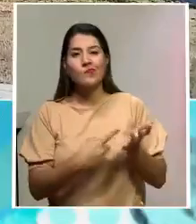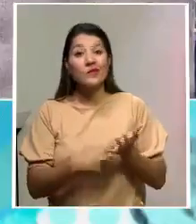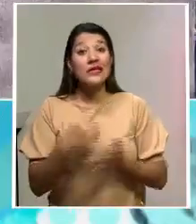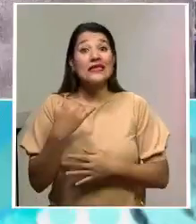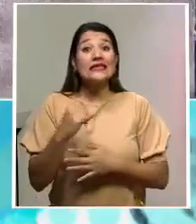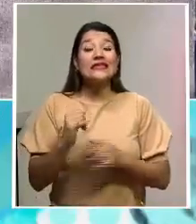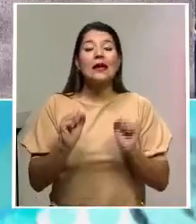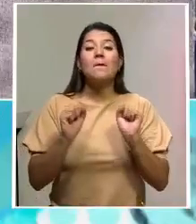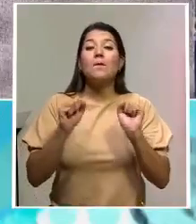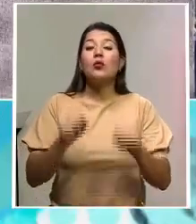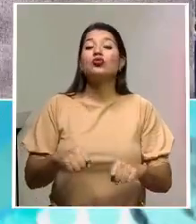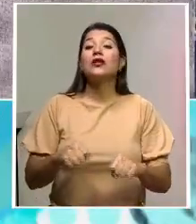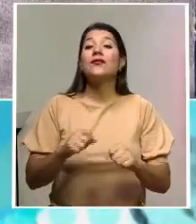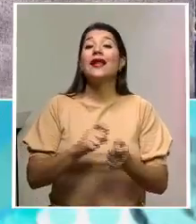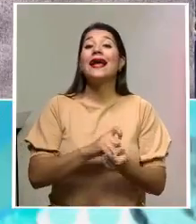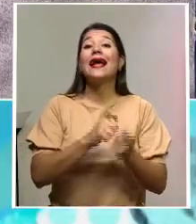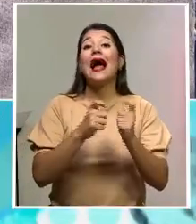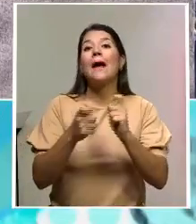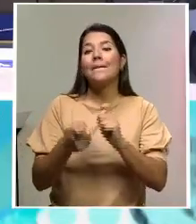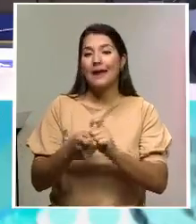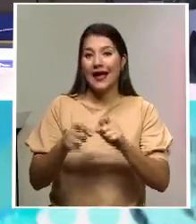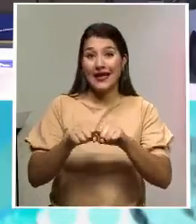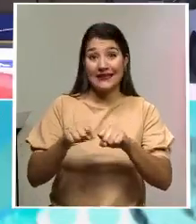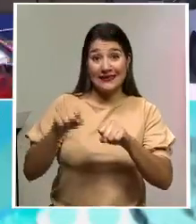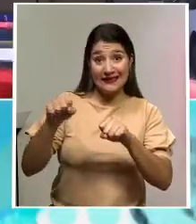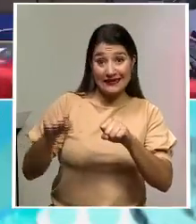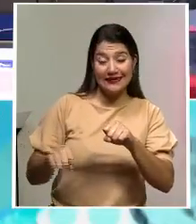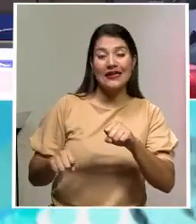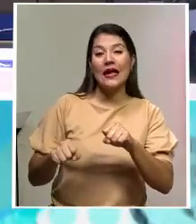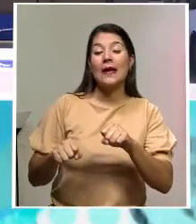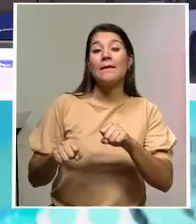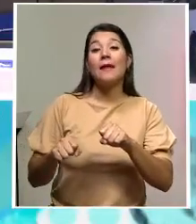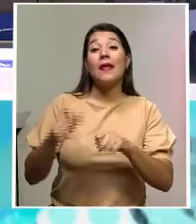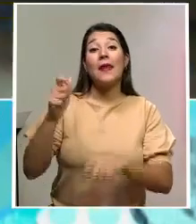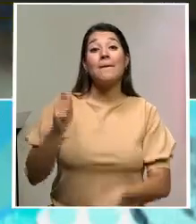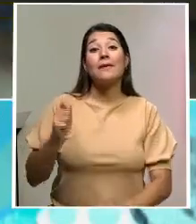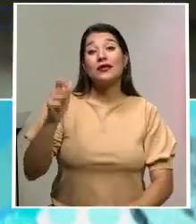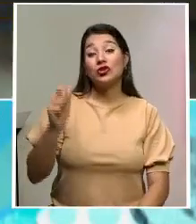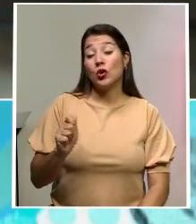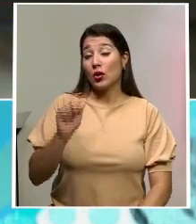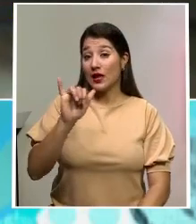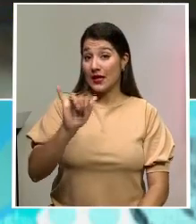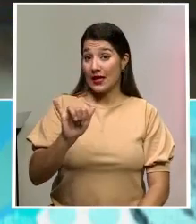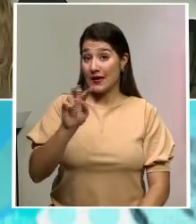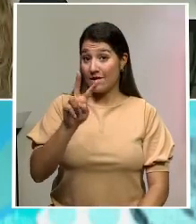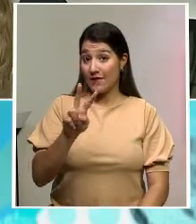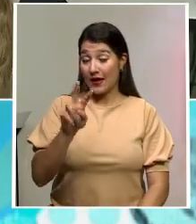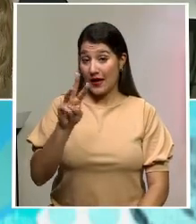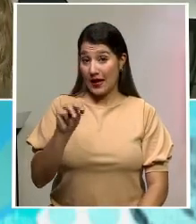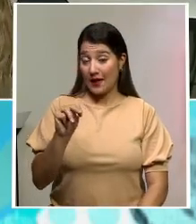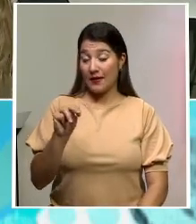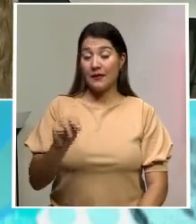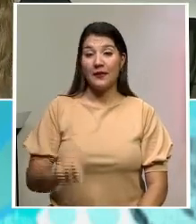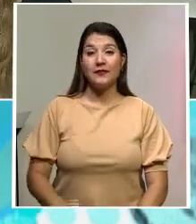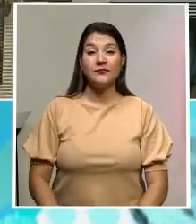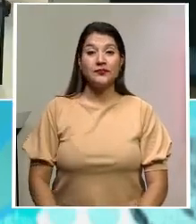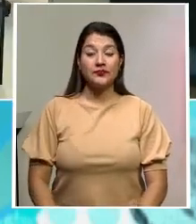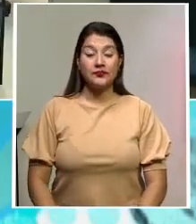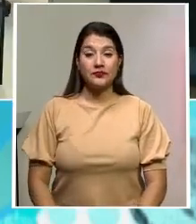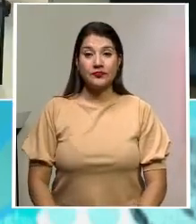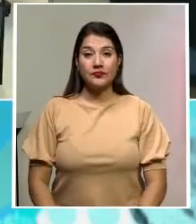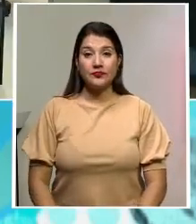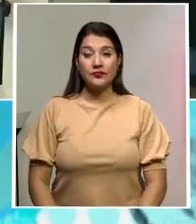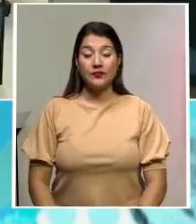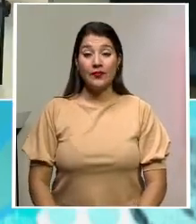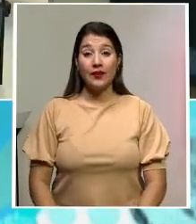de precisamente hacer una reforma al régimen de pensiones de invalidez, vejez y